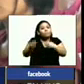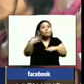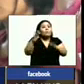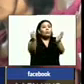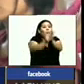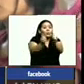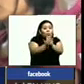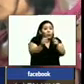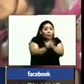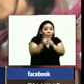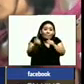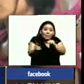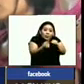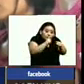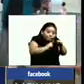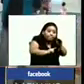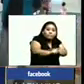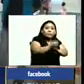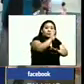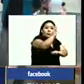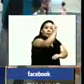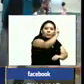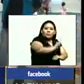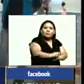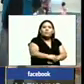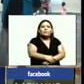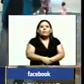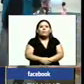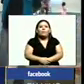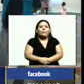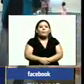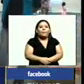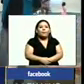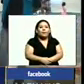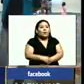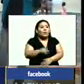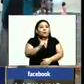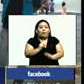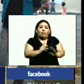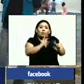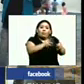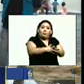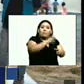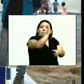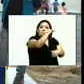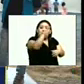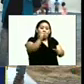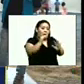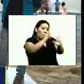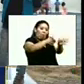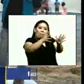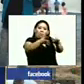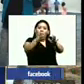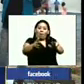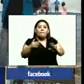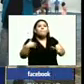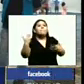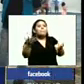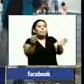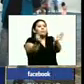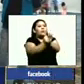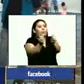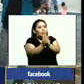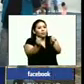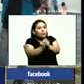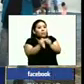La crisis De refugiados Venezolanos No se debe dejar A los países De la región Solos Para enfrentar Las